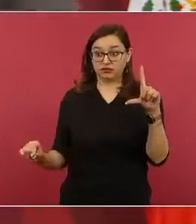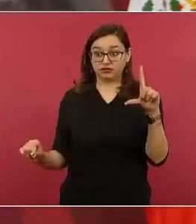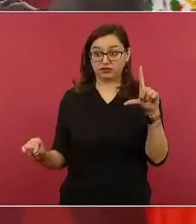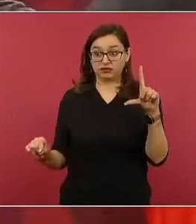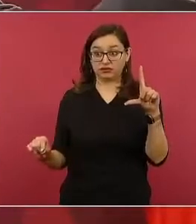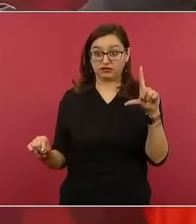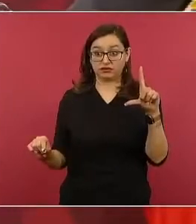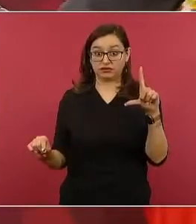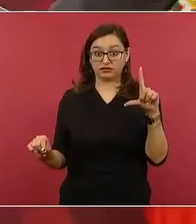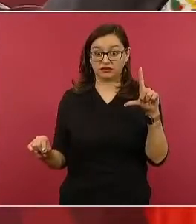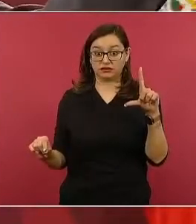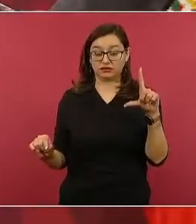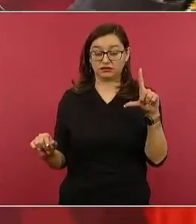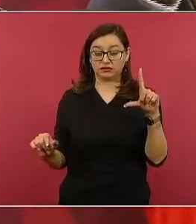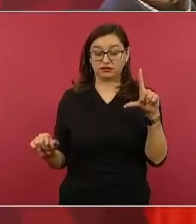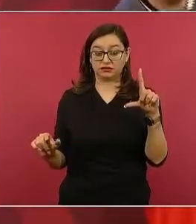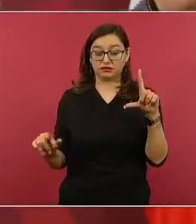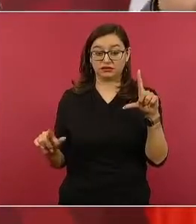era